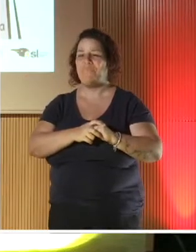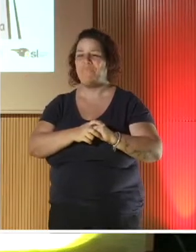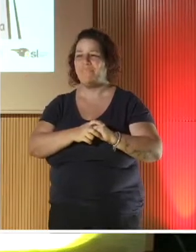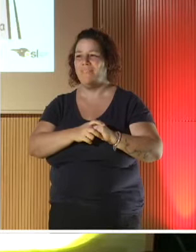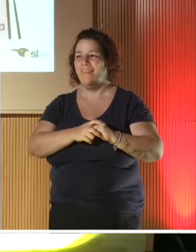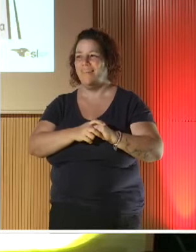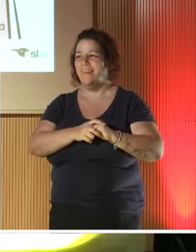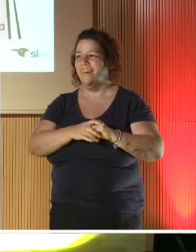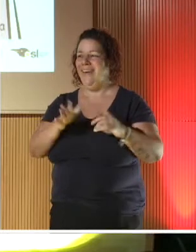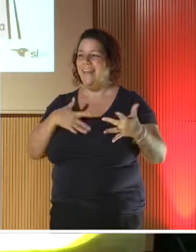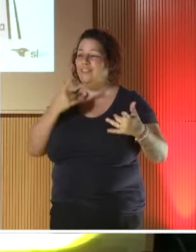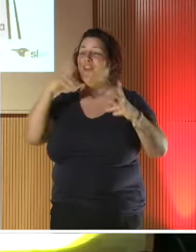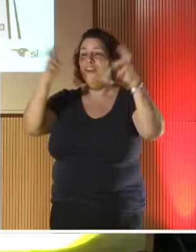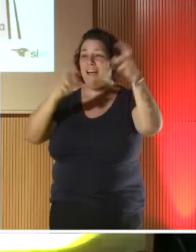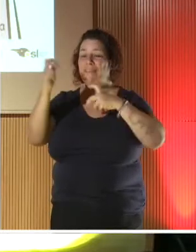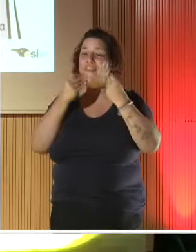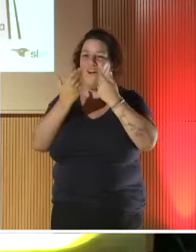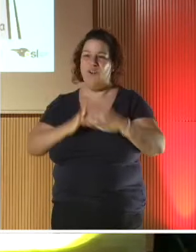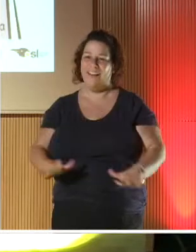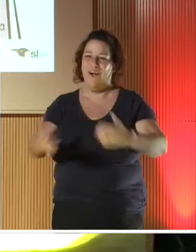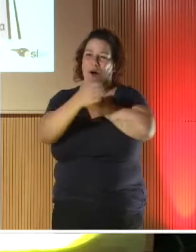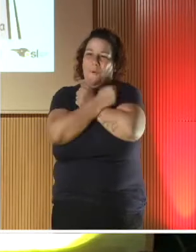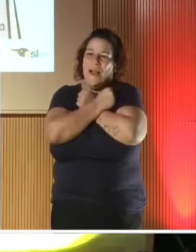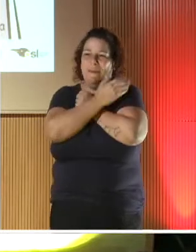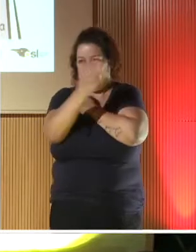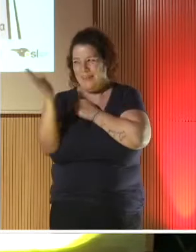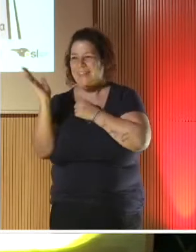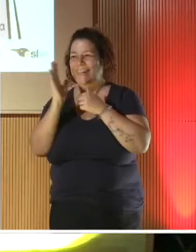Quiero dar un abrazo a todos los que habéis venido con hijos, Ramón, José...